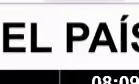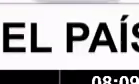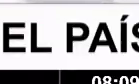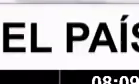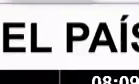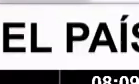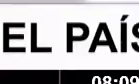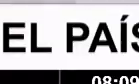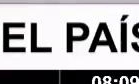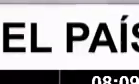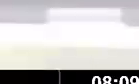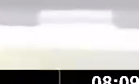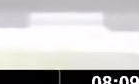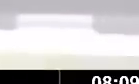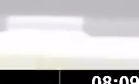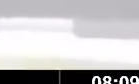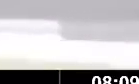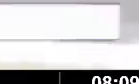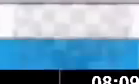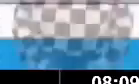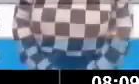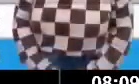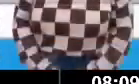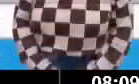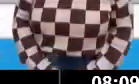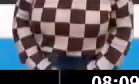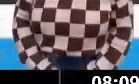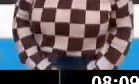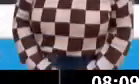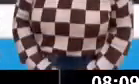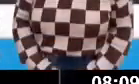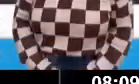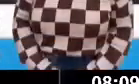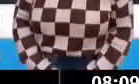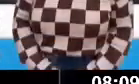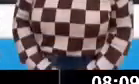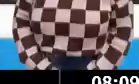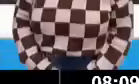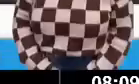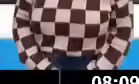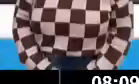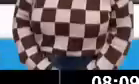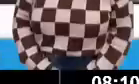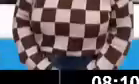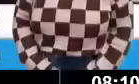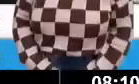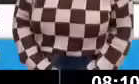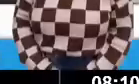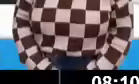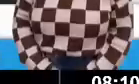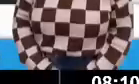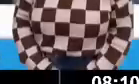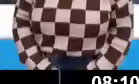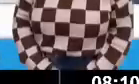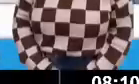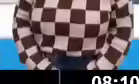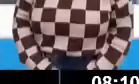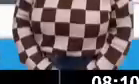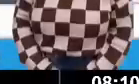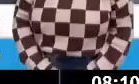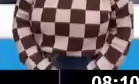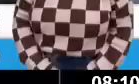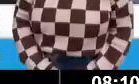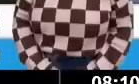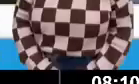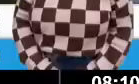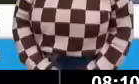dirigente de la multigremial Hospital Claudio Vicuña de San Antonio, descartó conocer la existencia de este comité en el cual están comprendidos, y en cuanto al